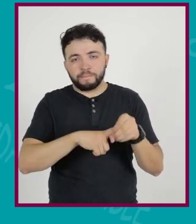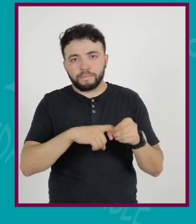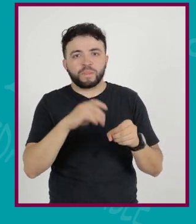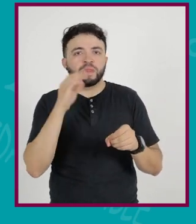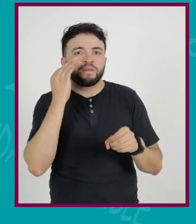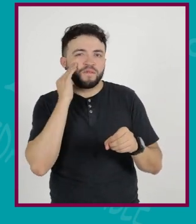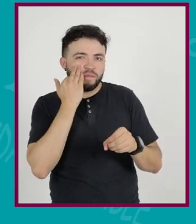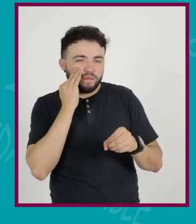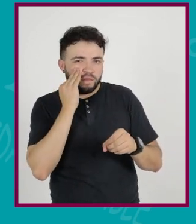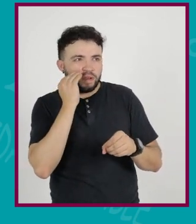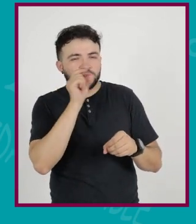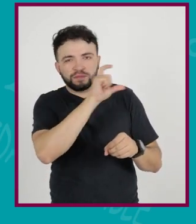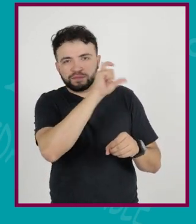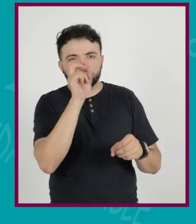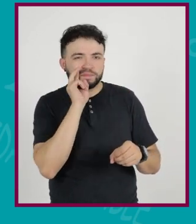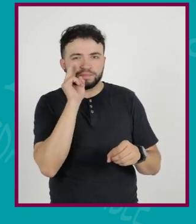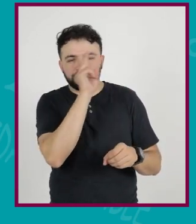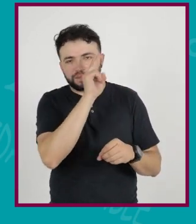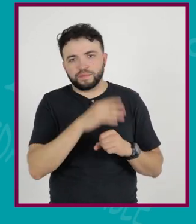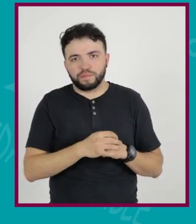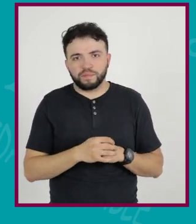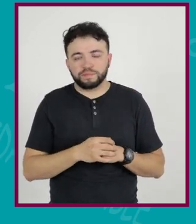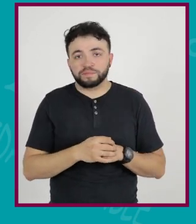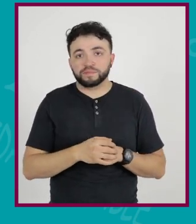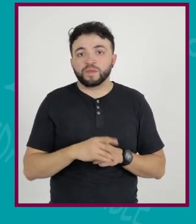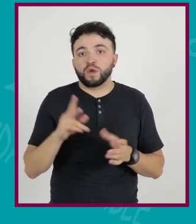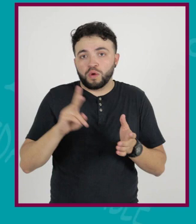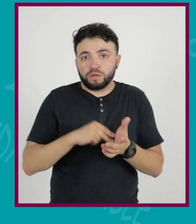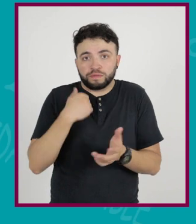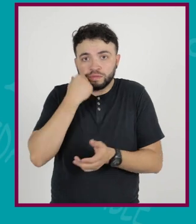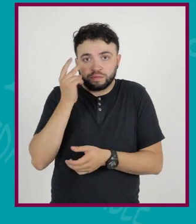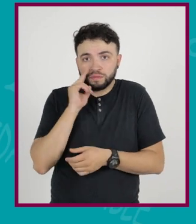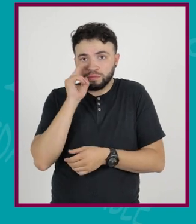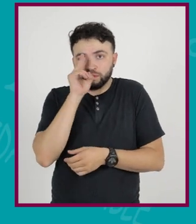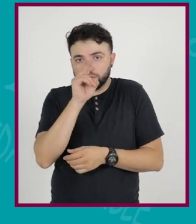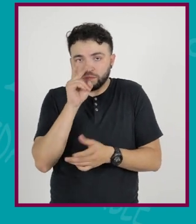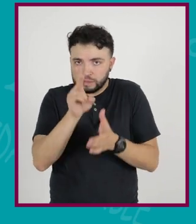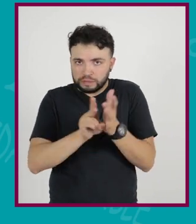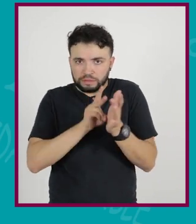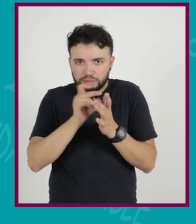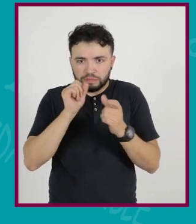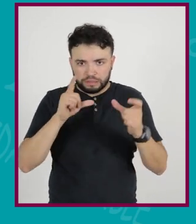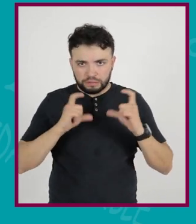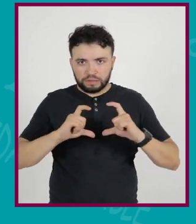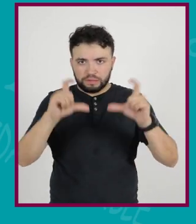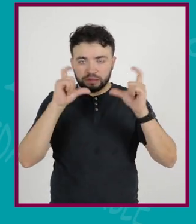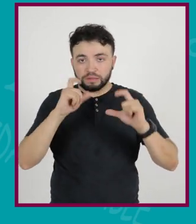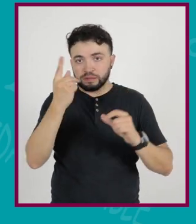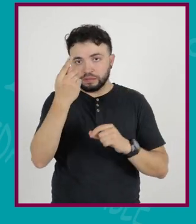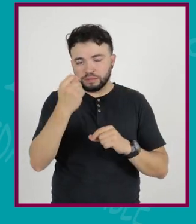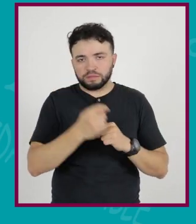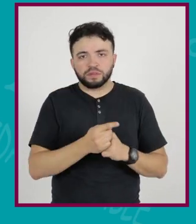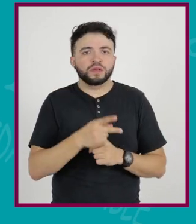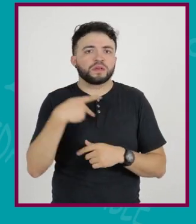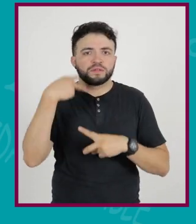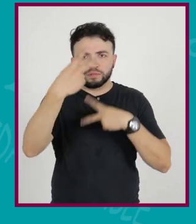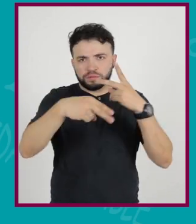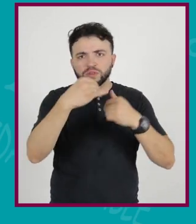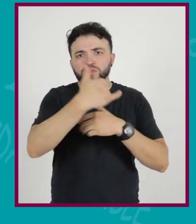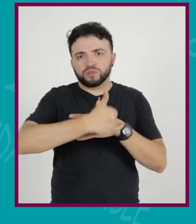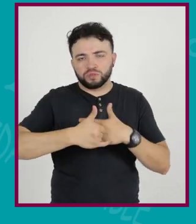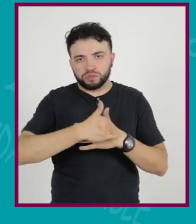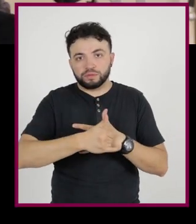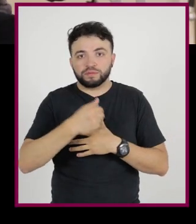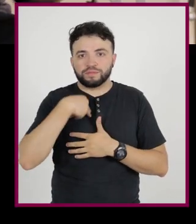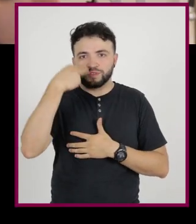jovenesencasa.c.gov.mx y síganos a través de la comunidad de Jóvenes en Casa en Facebook. Y para volver a ver este y otros programas de jóvenes en televisión, vayan